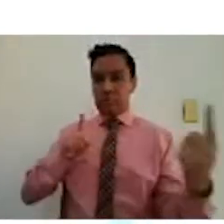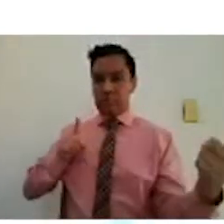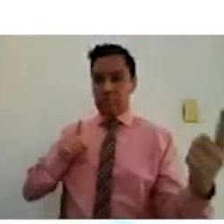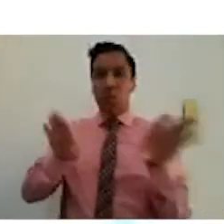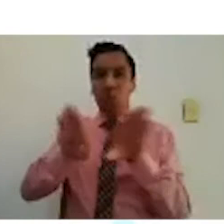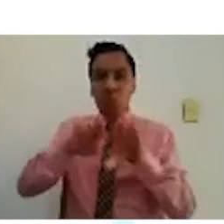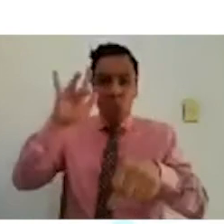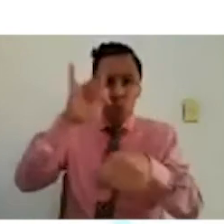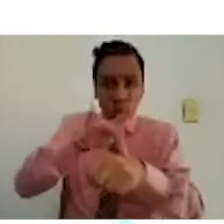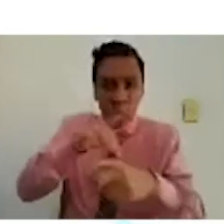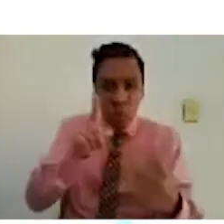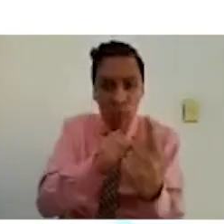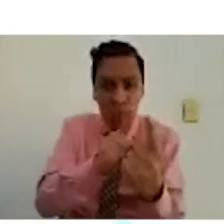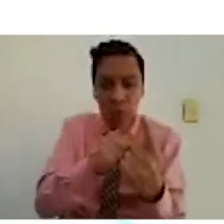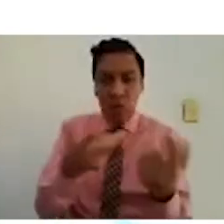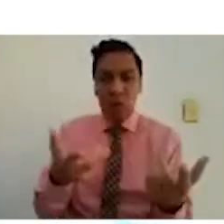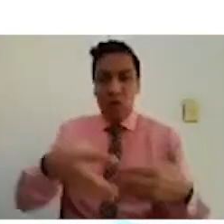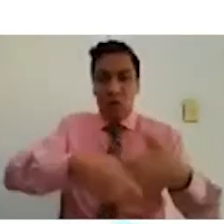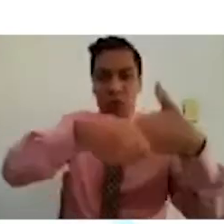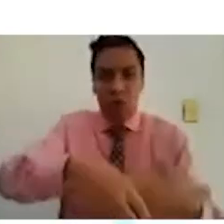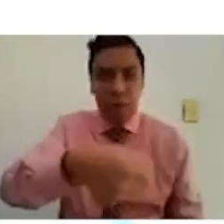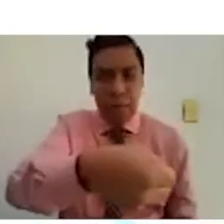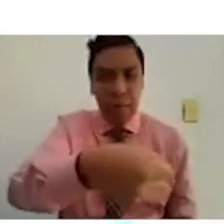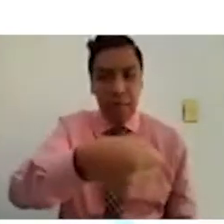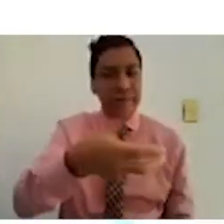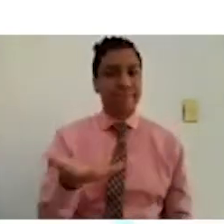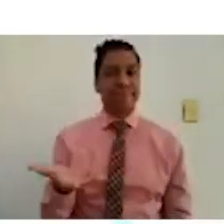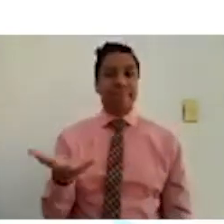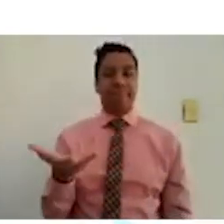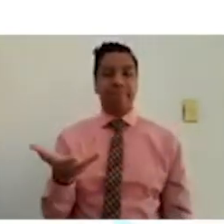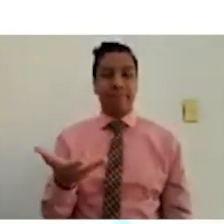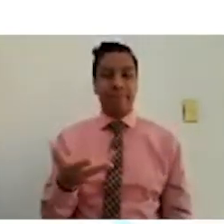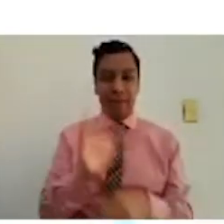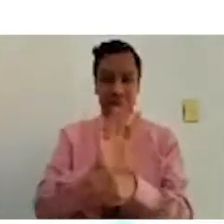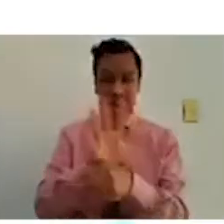Enseguida, sin embargo, en este filme se revela